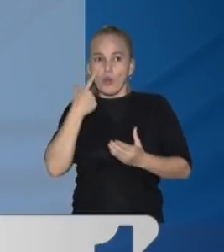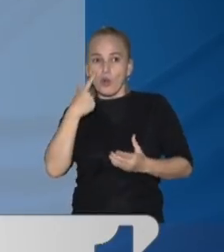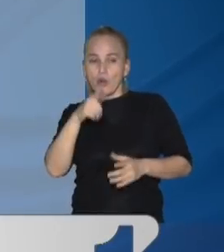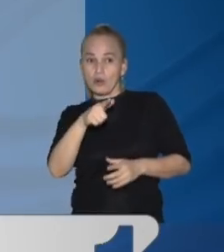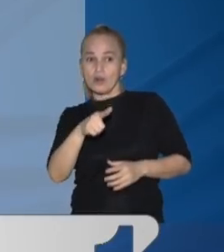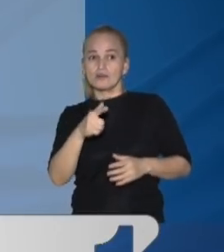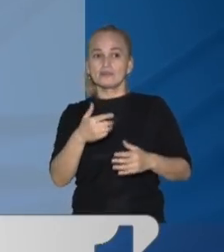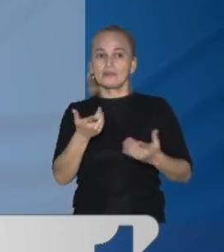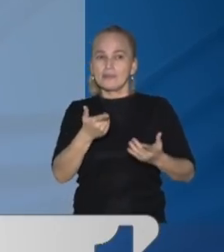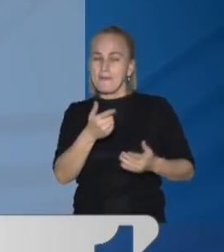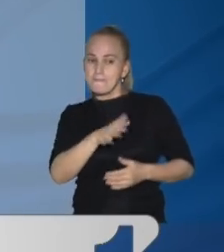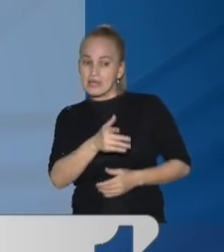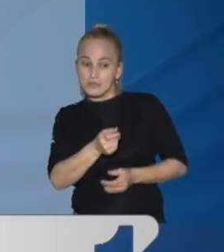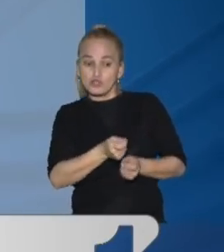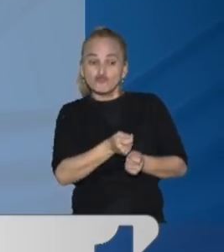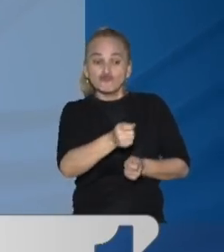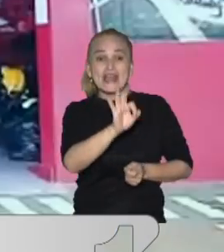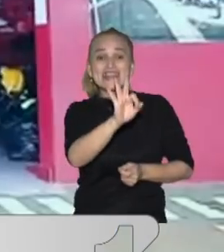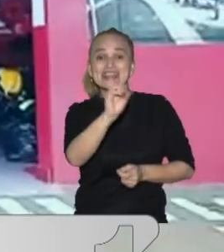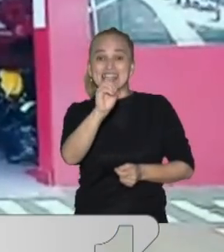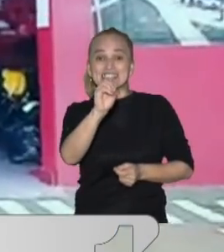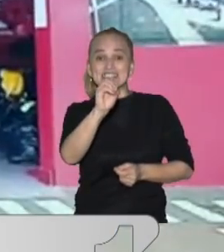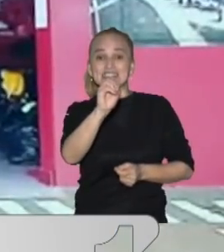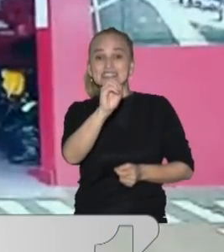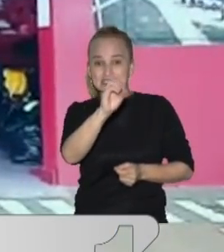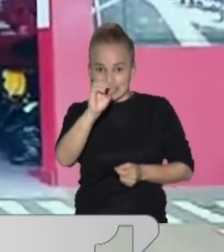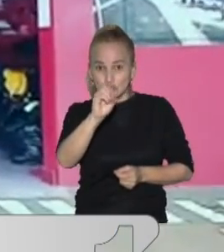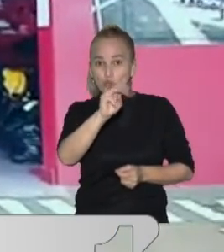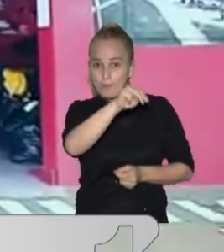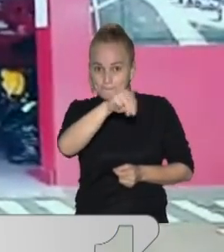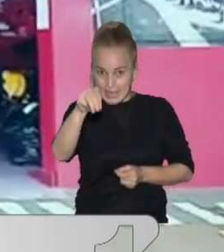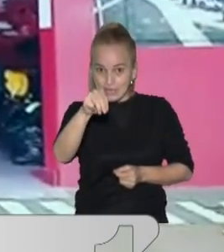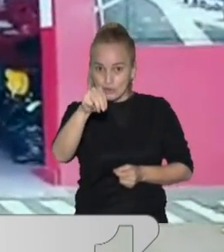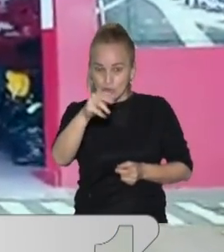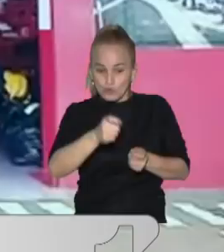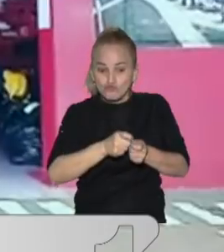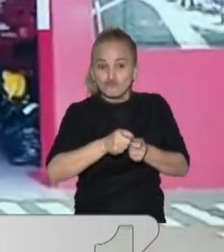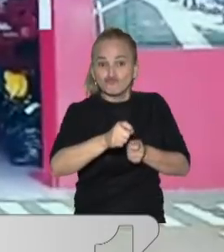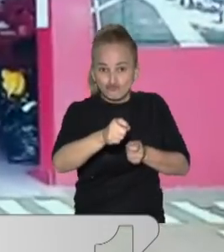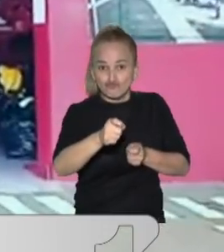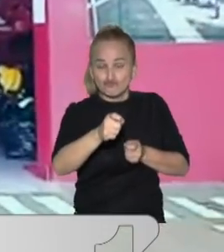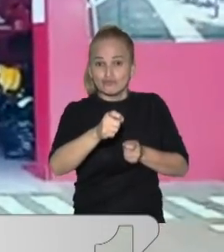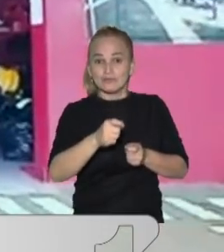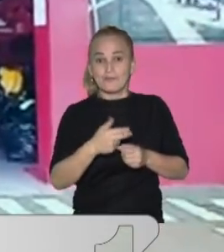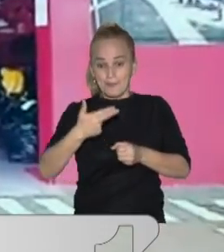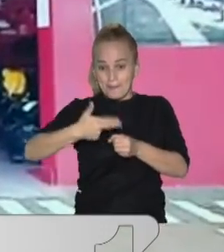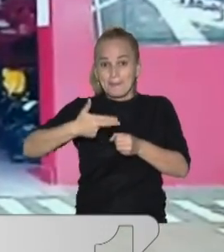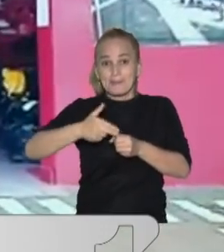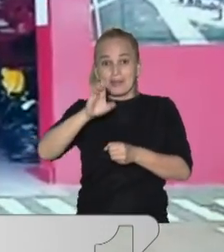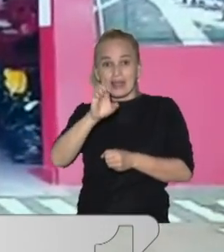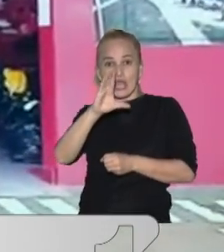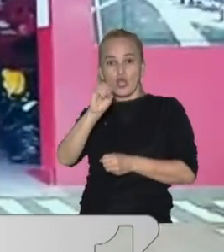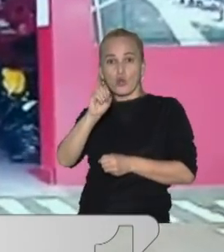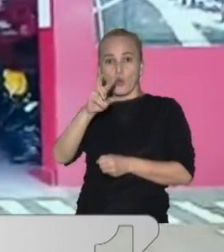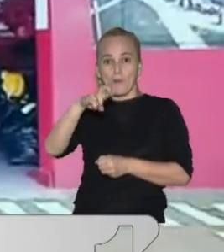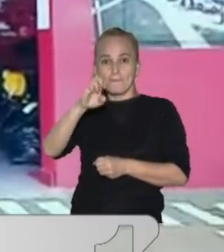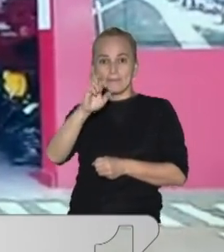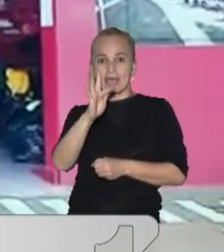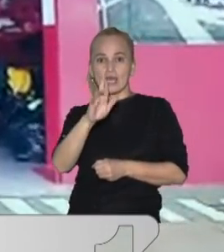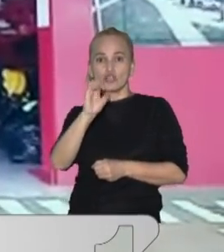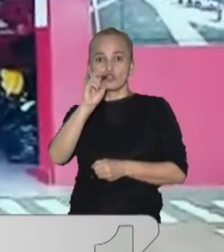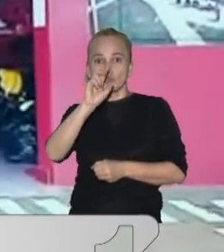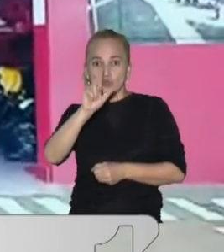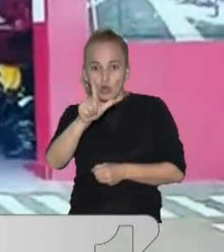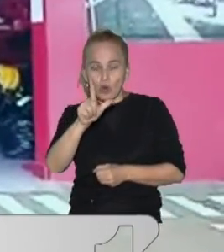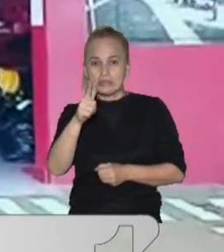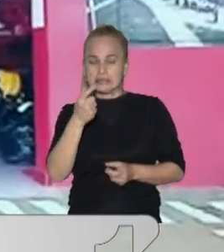está ubicada más o menos a unos 300 metros de la planta de Ecopetrol y